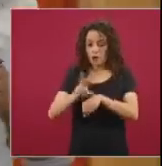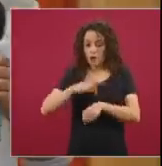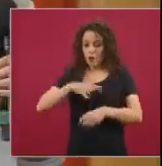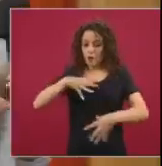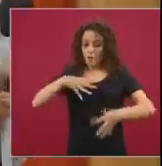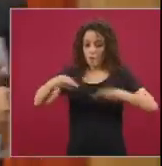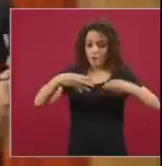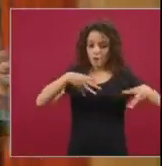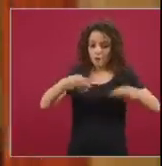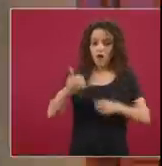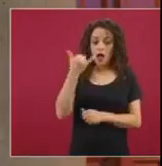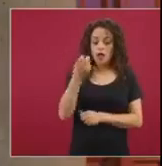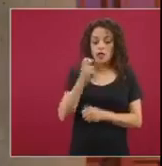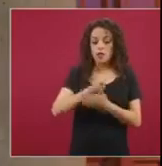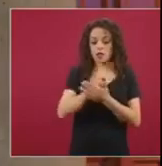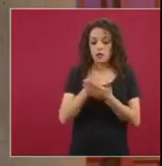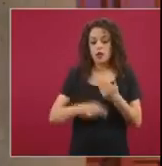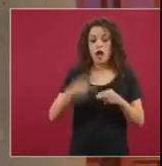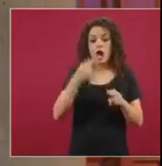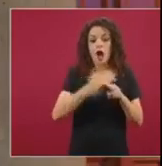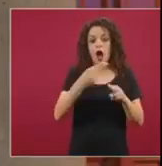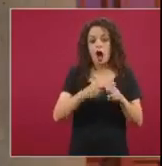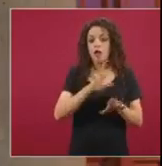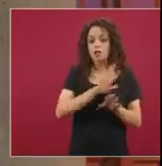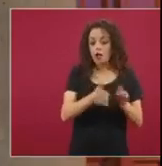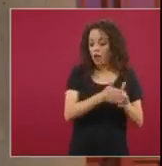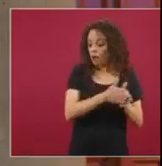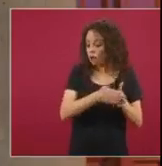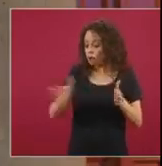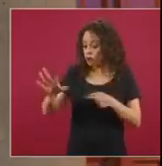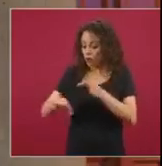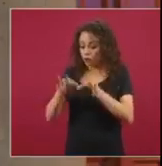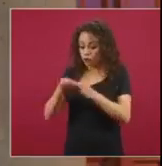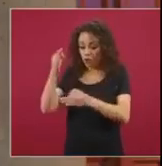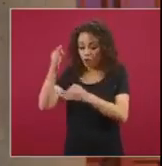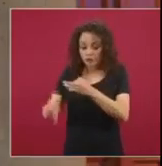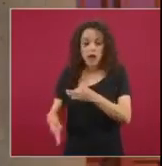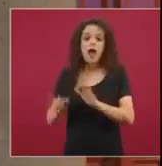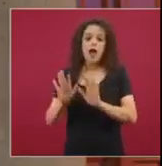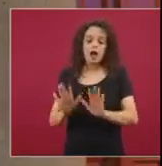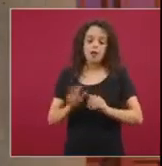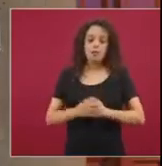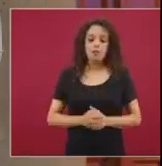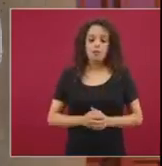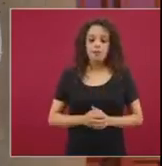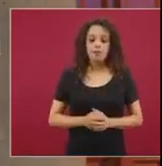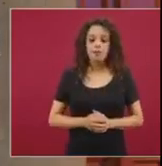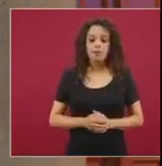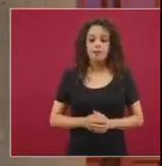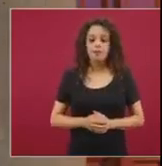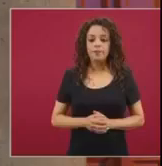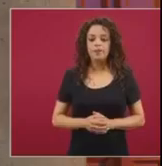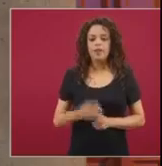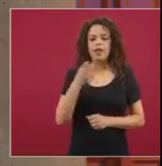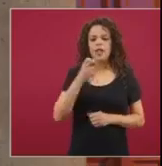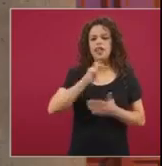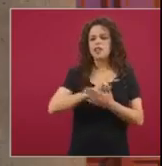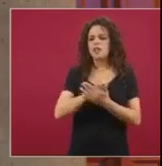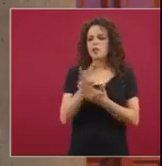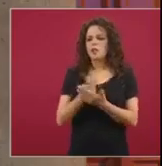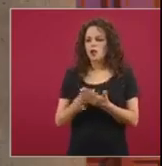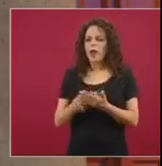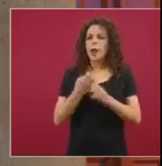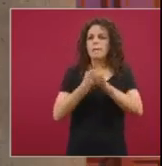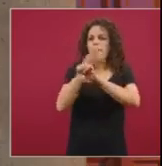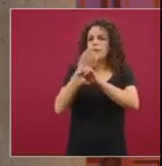seguimiento hasta la clasificación final. Los indicadores, que eso básicamente nos hablan de cómo está funcionando el programa en ciertas áreas o en ciertos